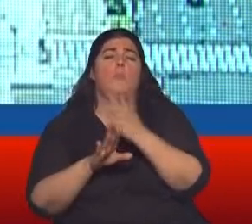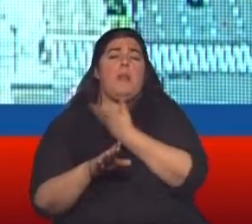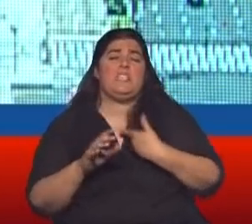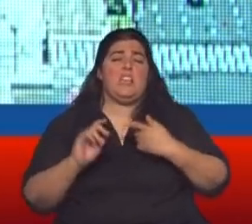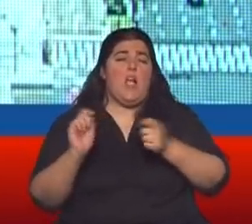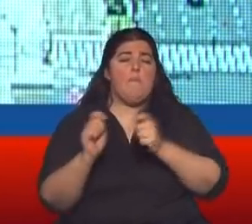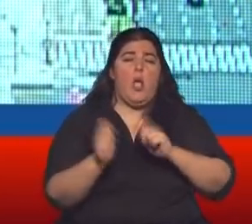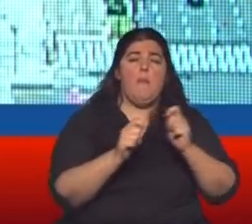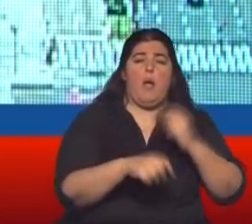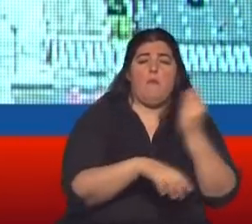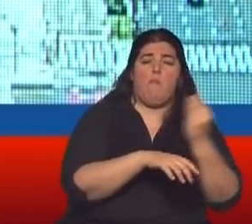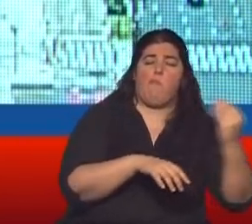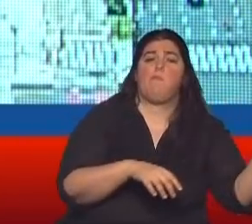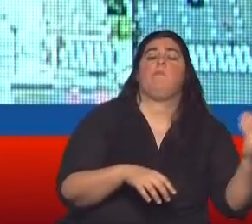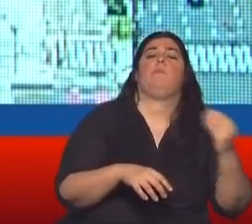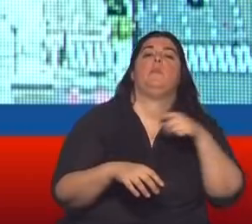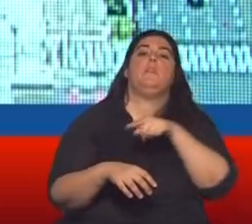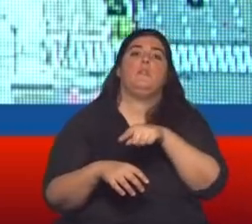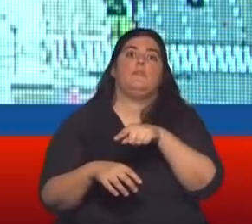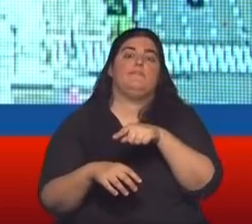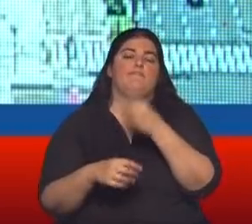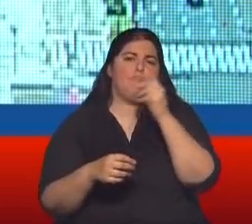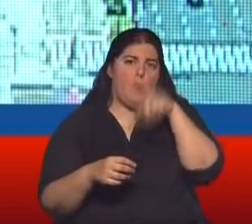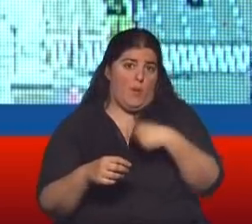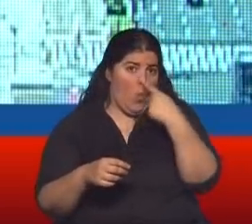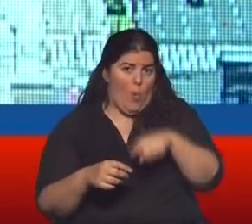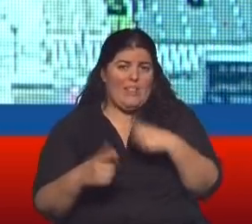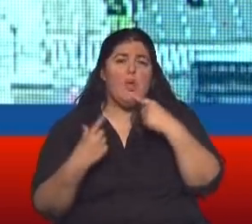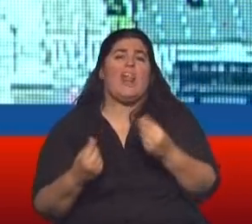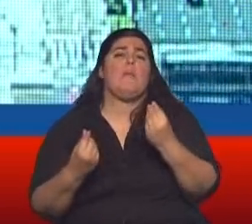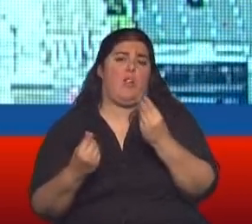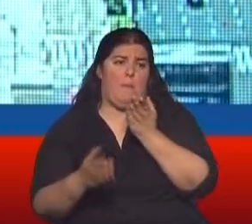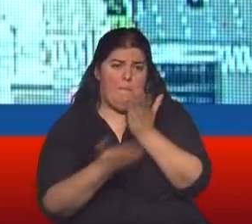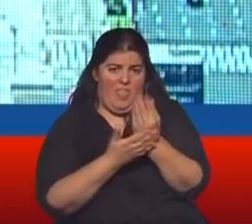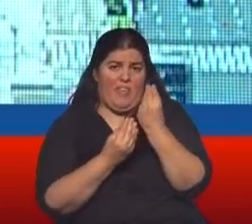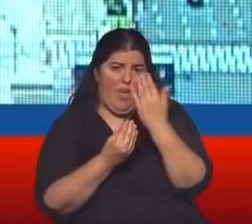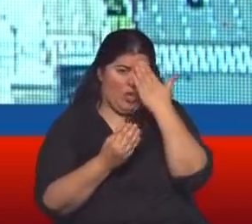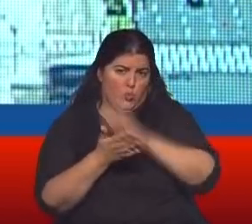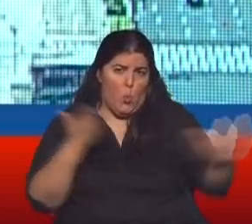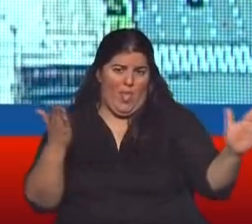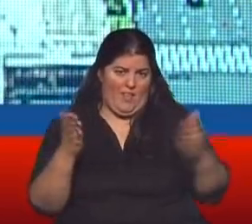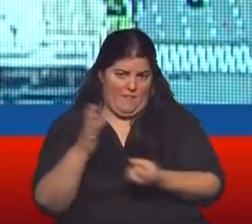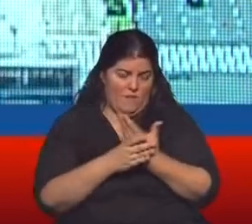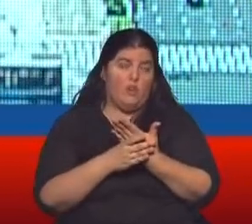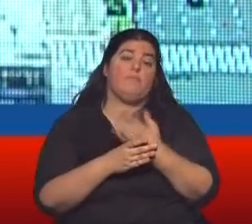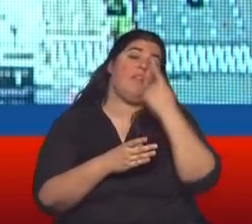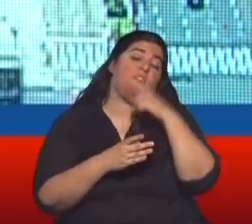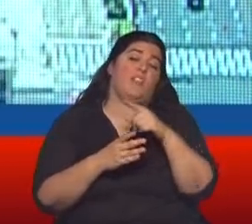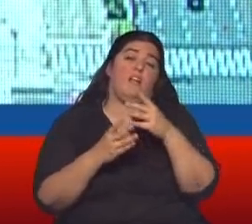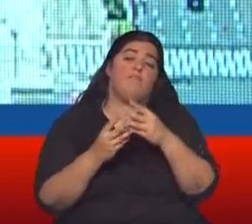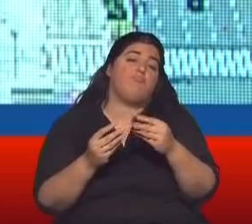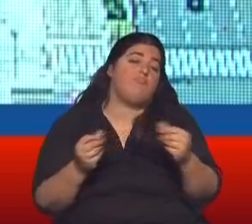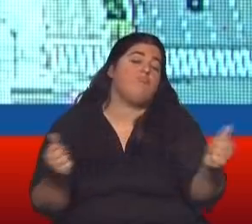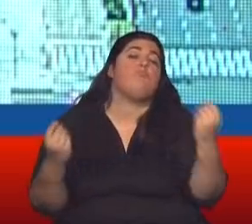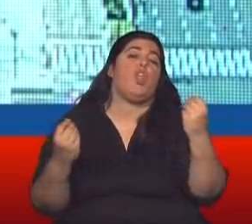presidentes en pocas semanas, terminaron con un reclamo bien concreto de una nueva Constitución. Después eso quedó un poco licuado por la campaña